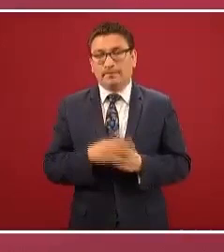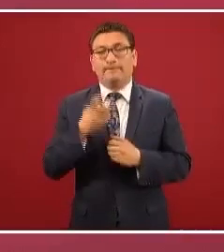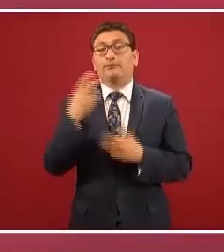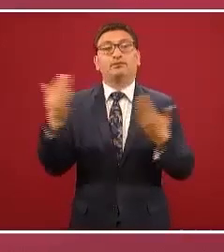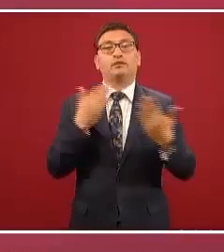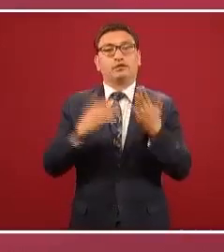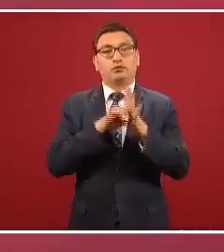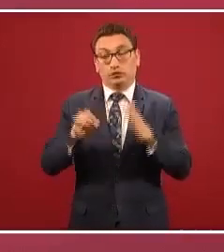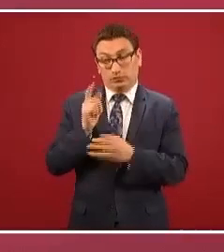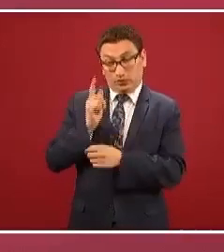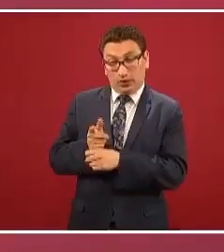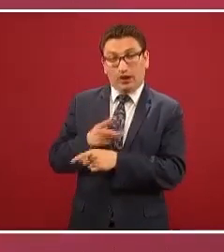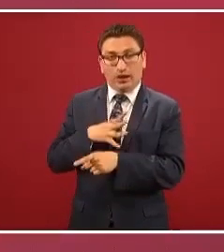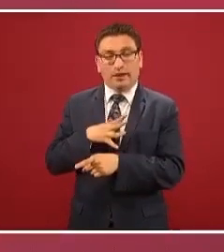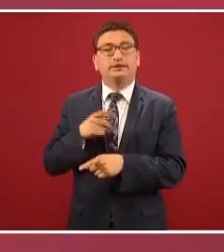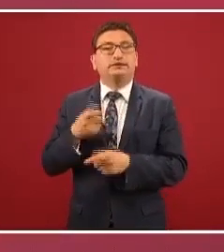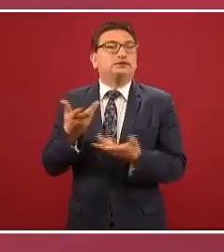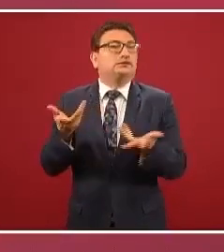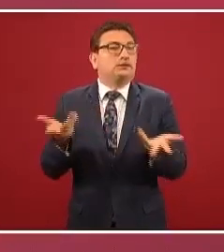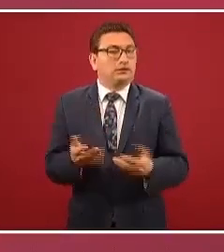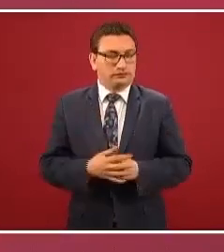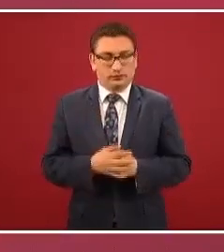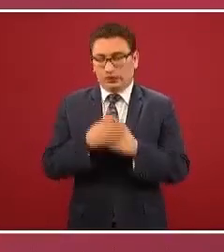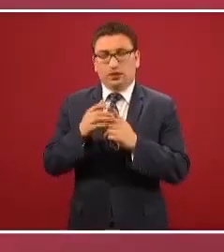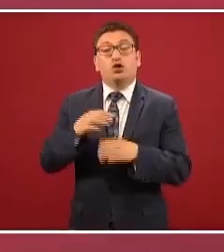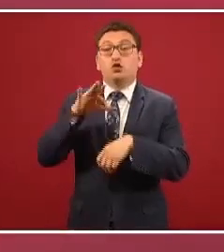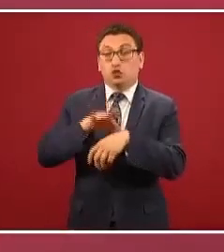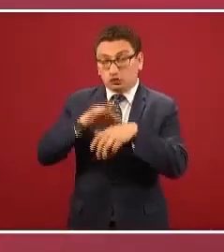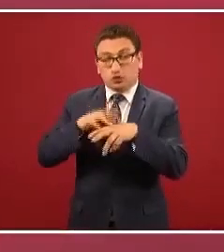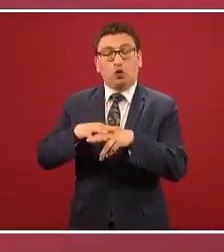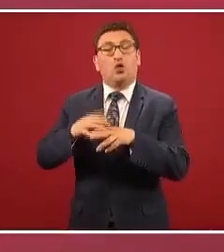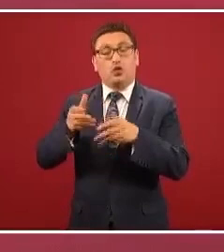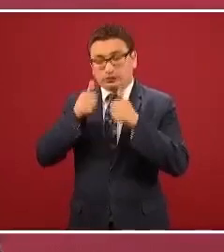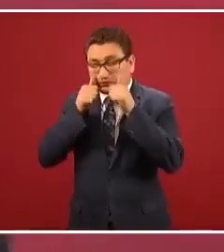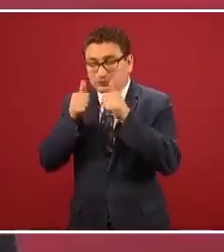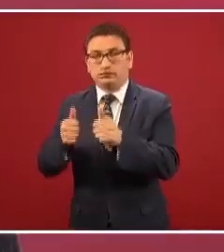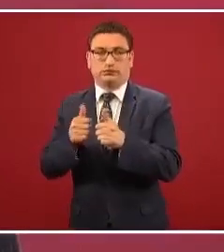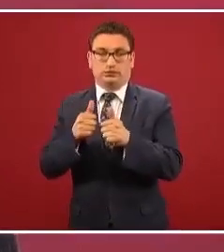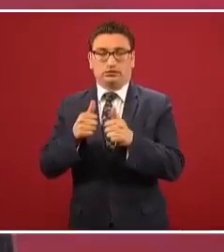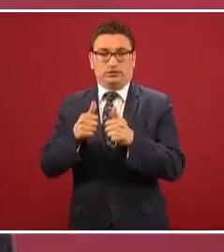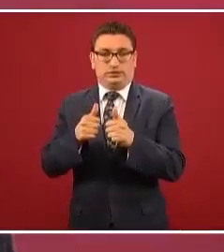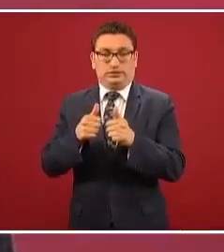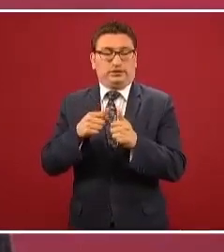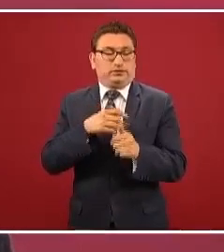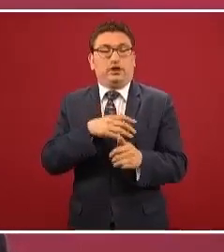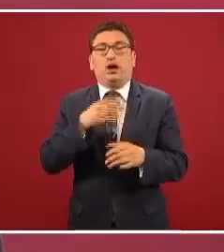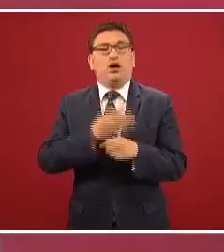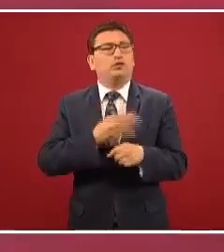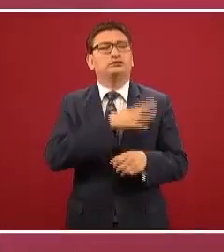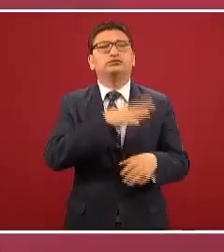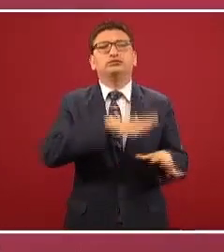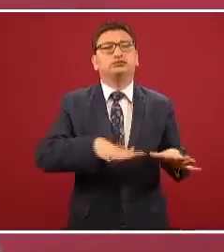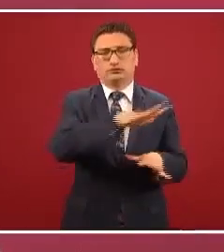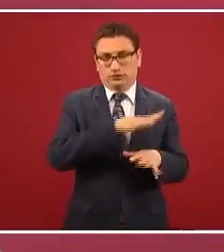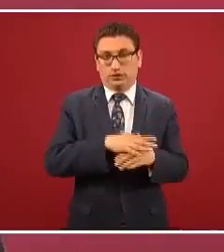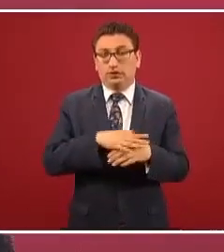personas tuvieran esta condición, lo que hay que hacer es una atención médica que es de carácter general. El punto crítico es la atención de